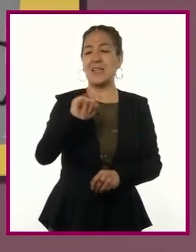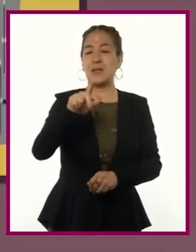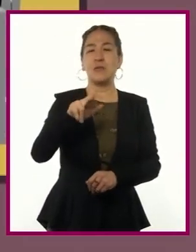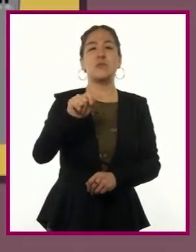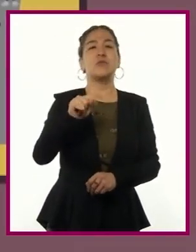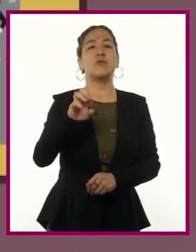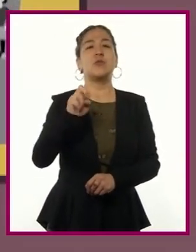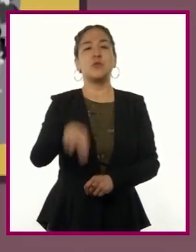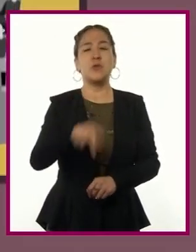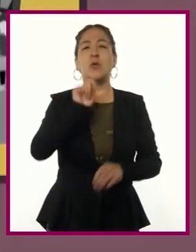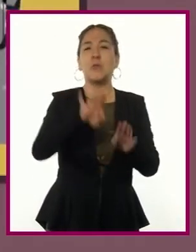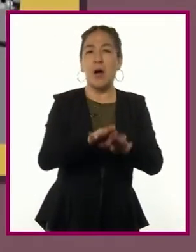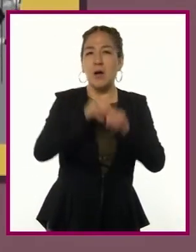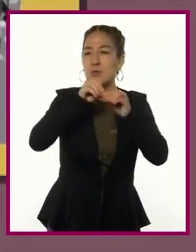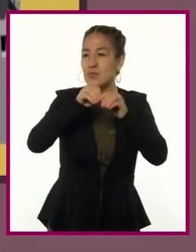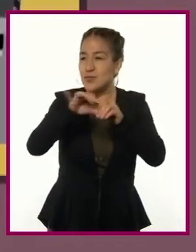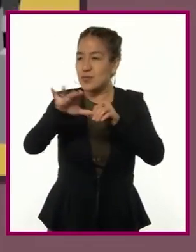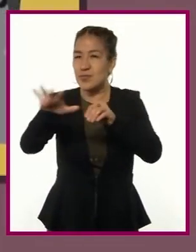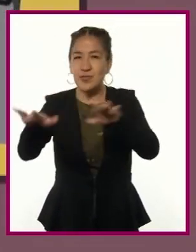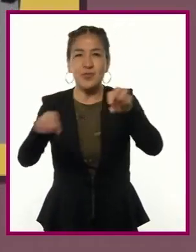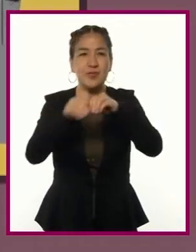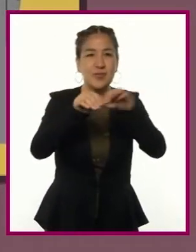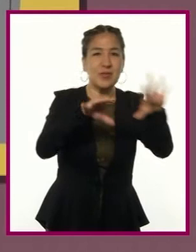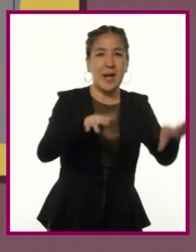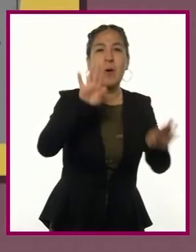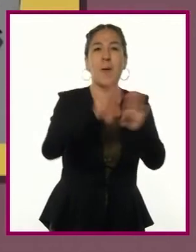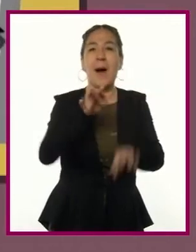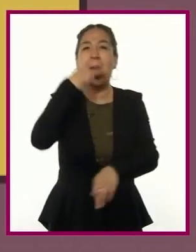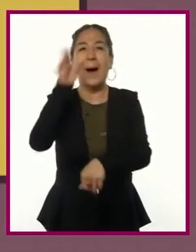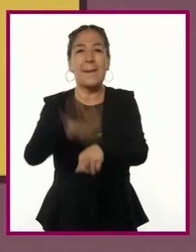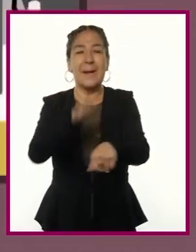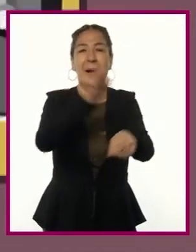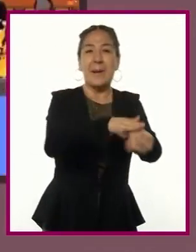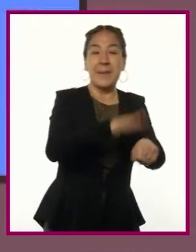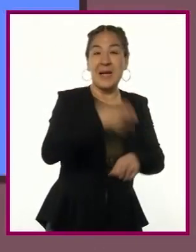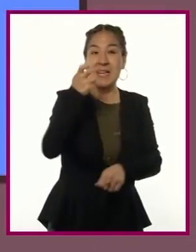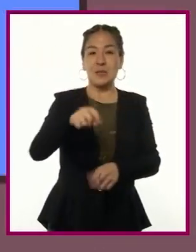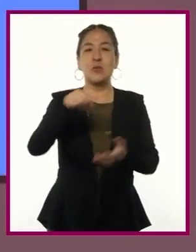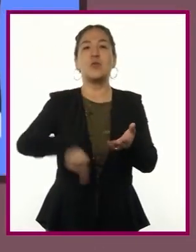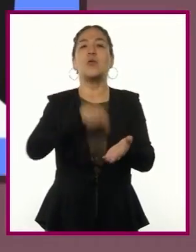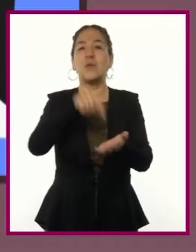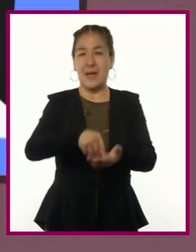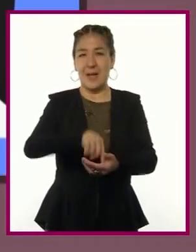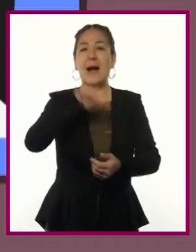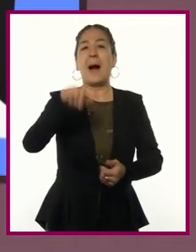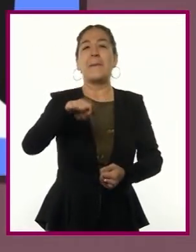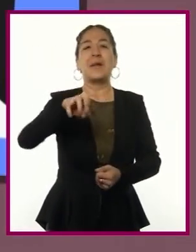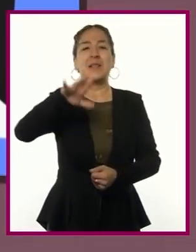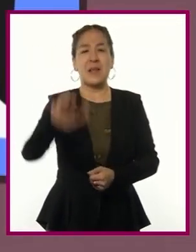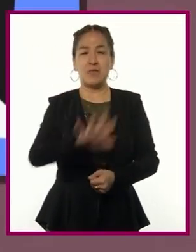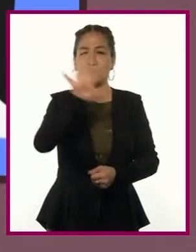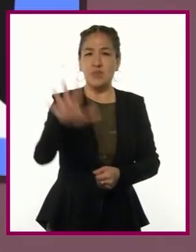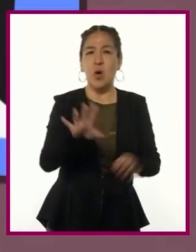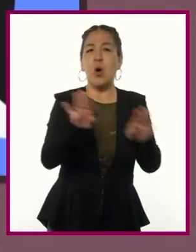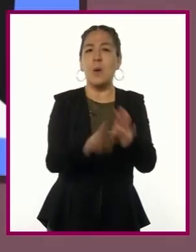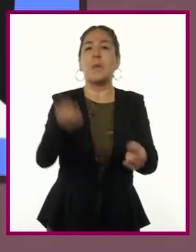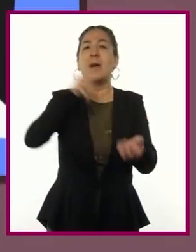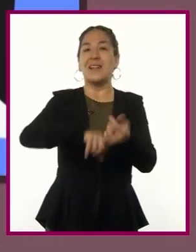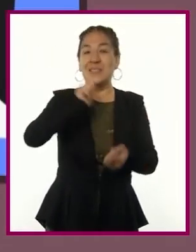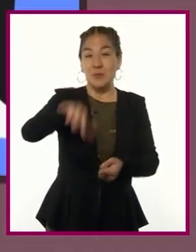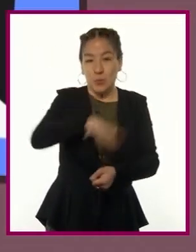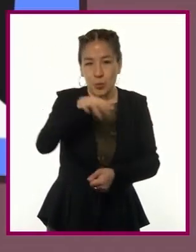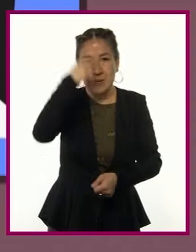difundieron poco a poco en España y en sus colonias americanas. En un contexto contexto donde los americanos buscaban la